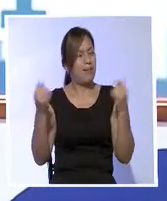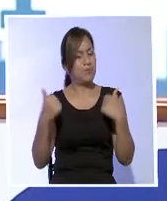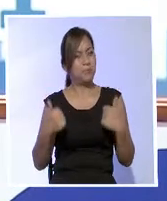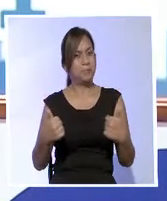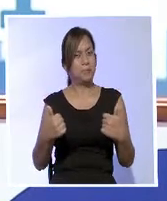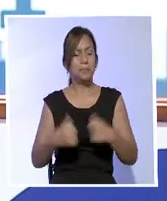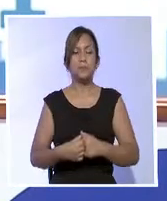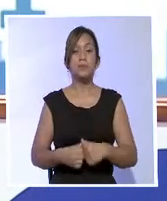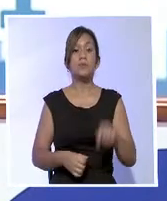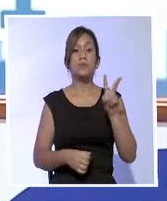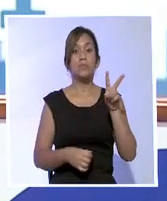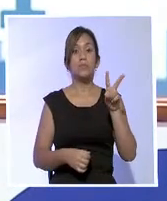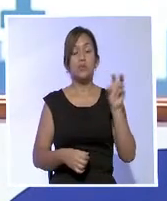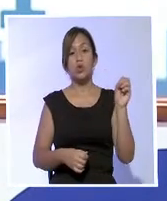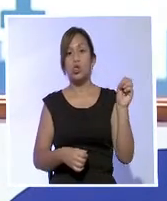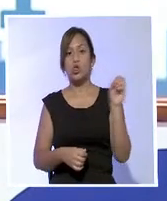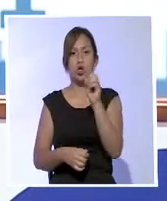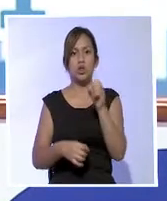son ciento